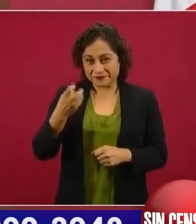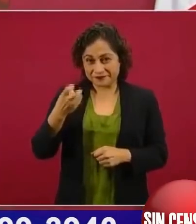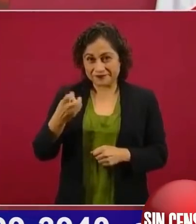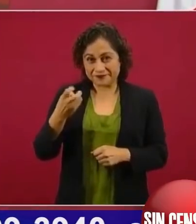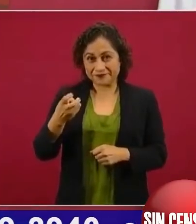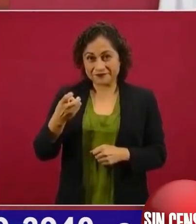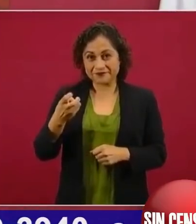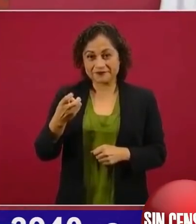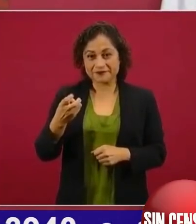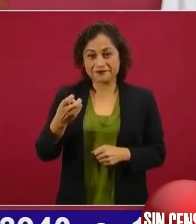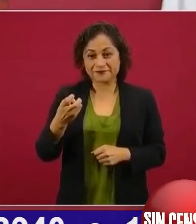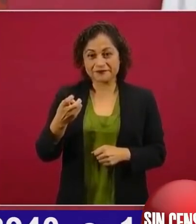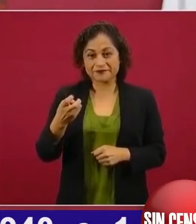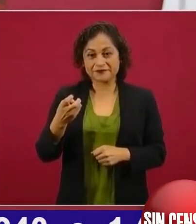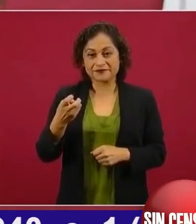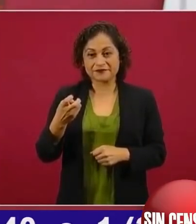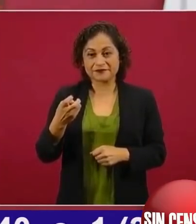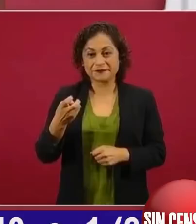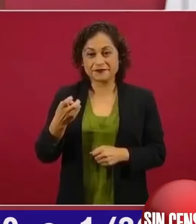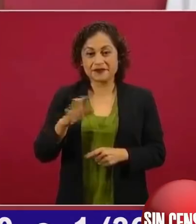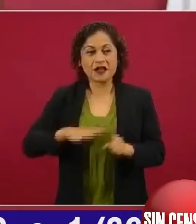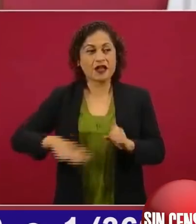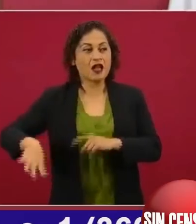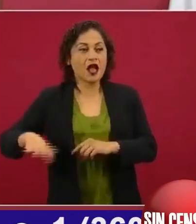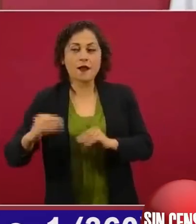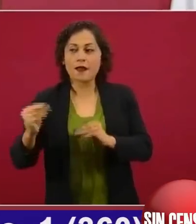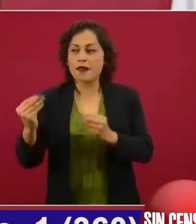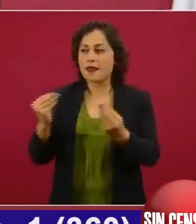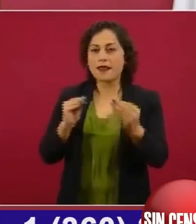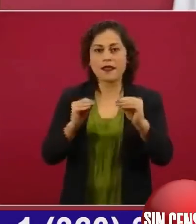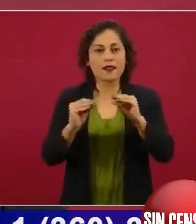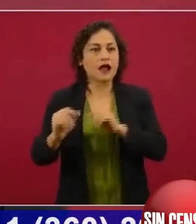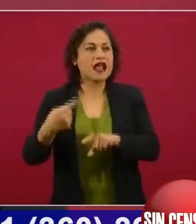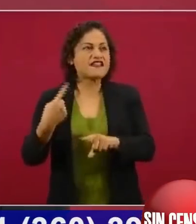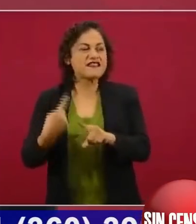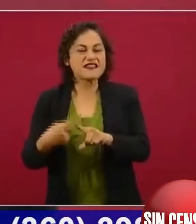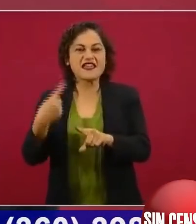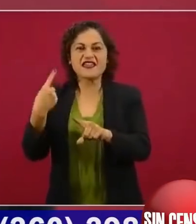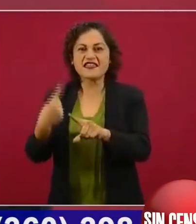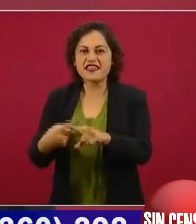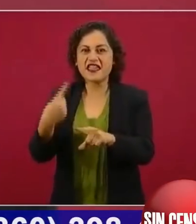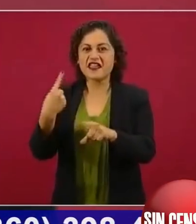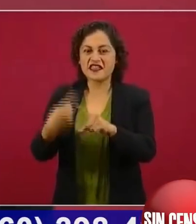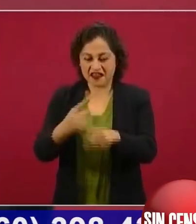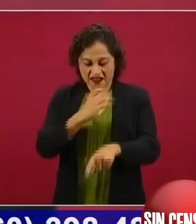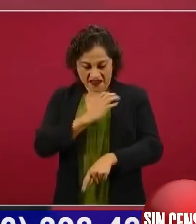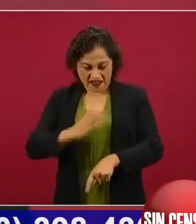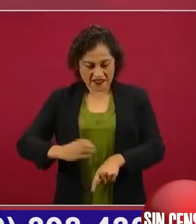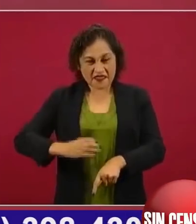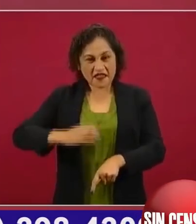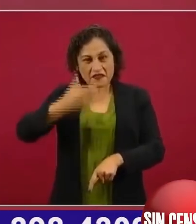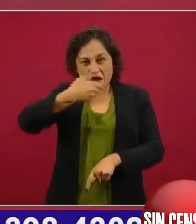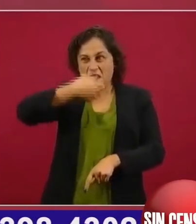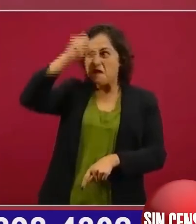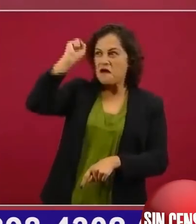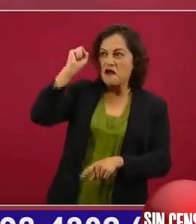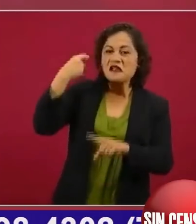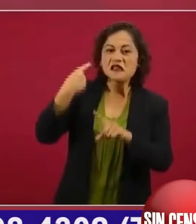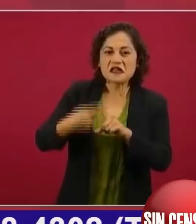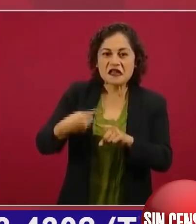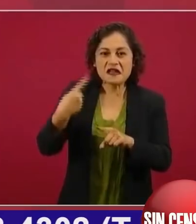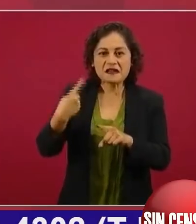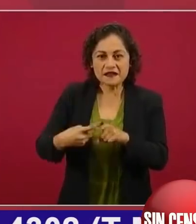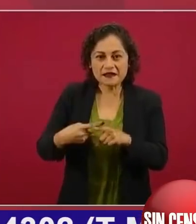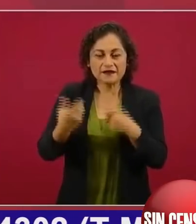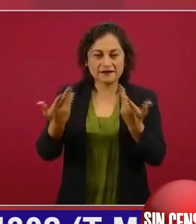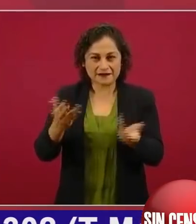giraba alrededor de quién iba a ser el candidato. Por ejemplo, el candidato a la presidencia. ¿Se